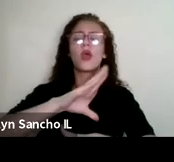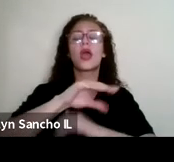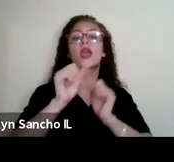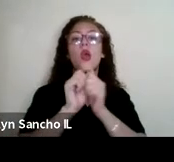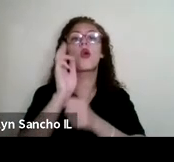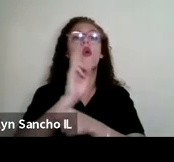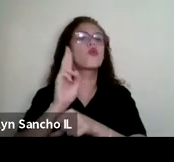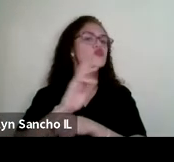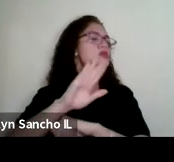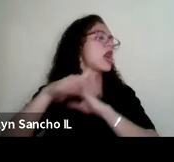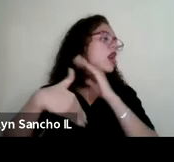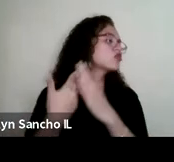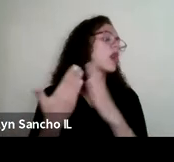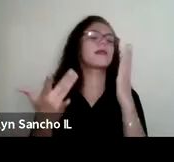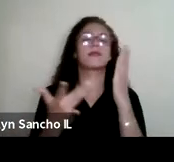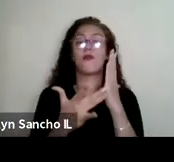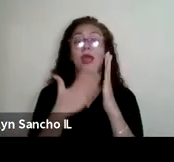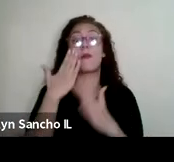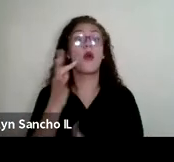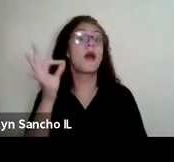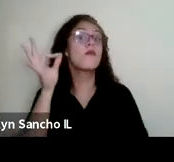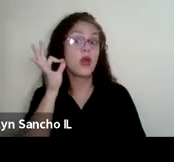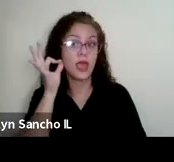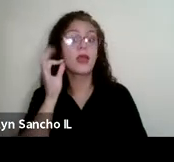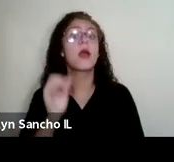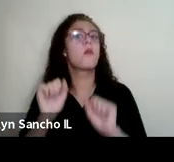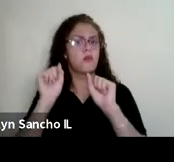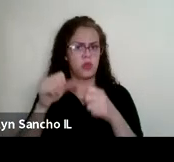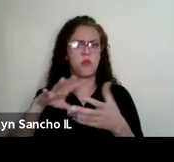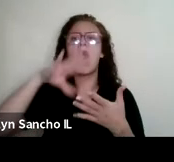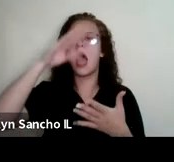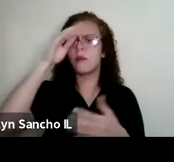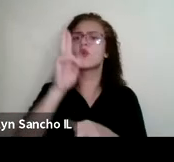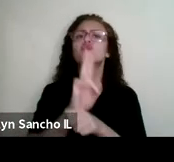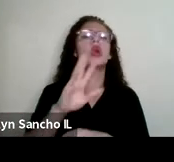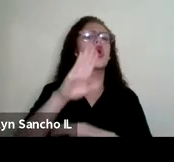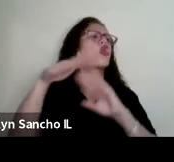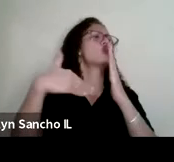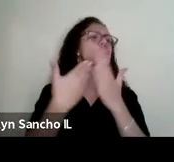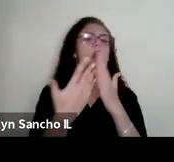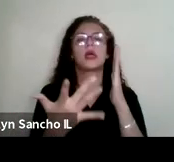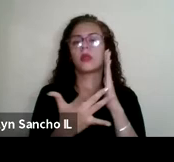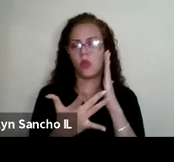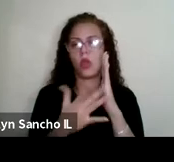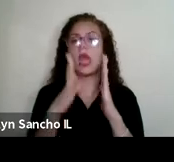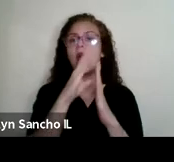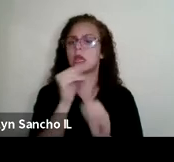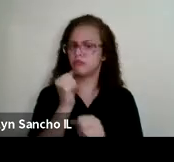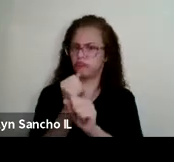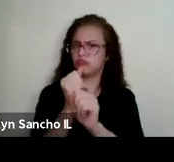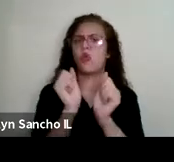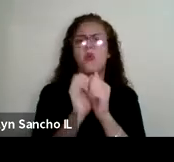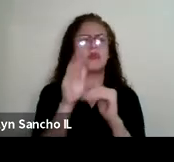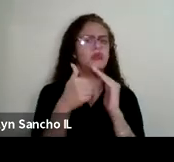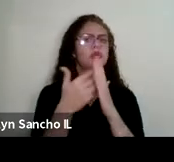de todas las tecnologías, porque las mujeres podemos aprender a usar todas las tecnologías y a trabajar con todas